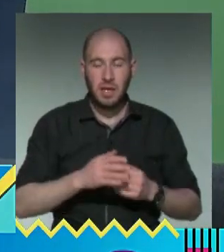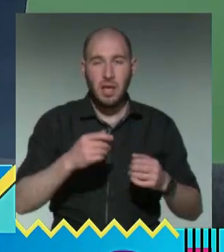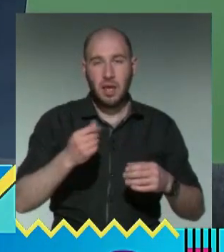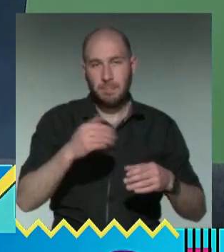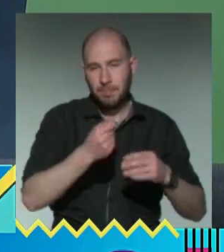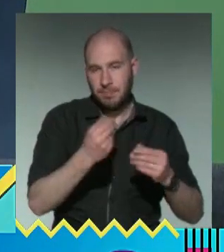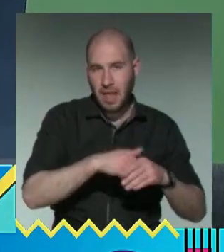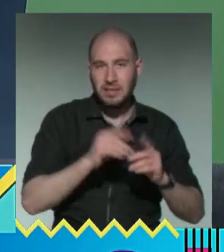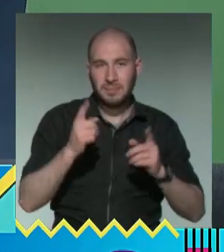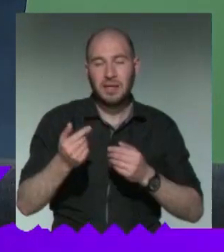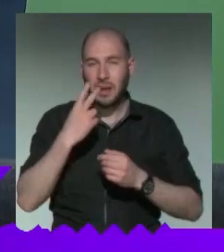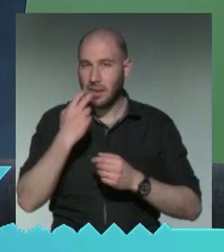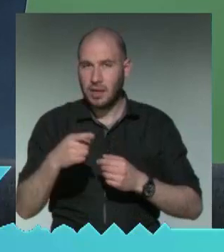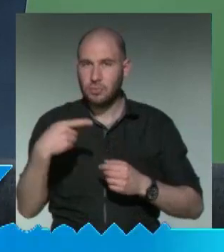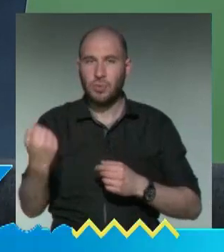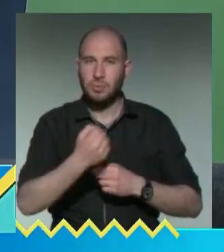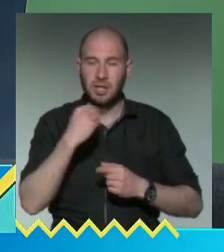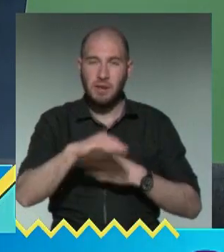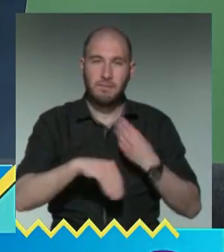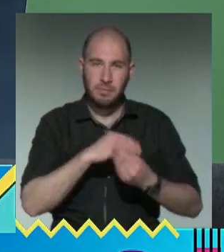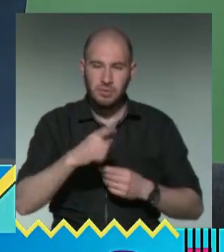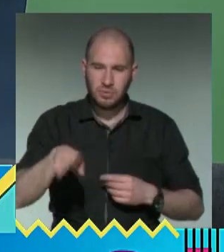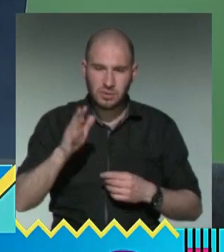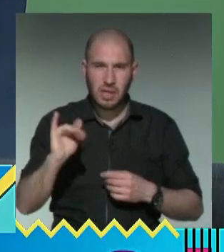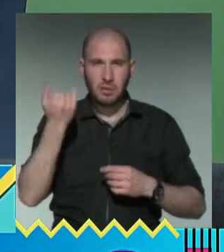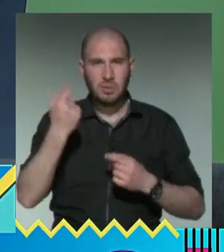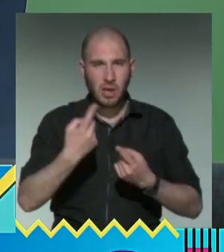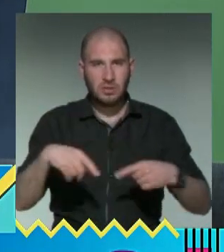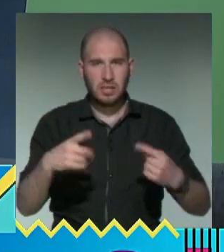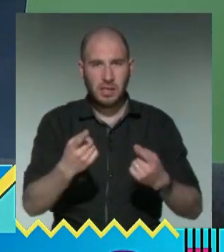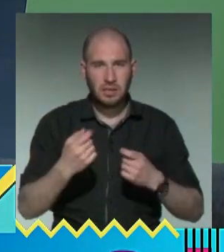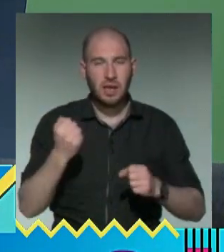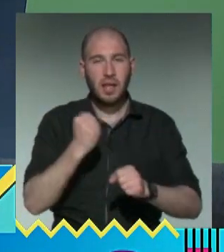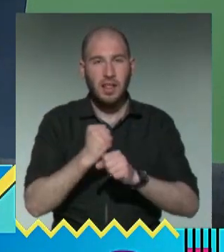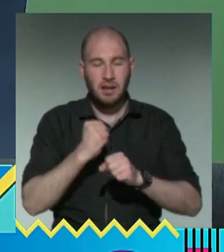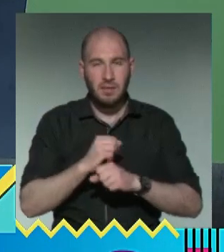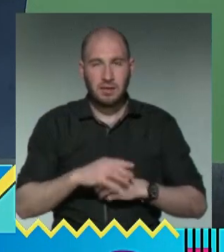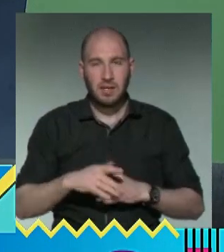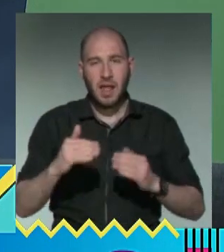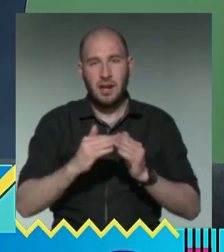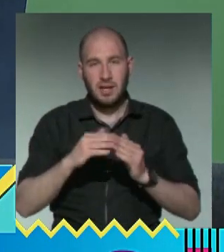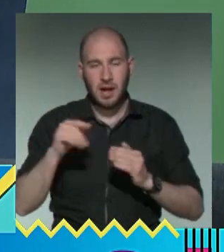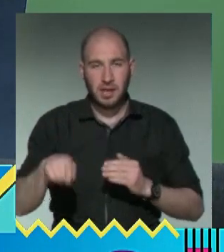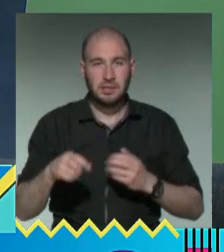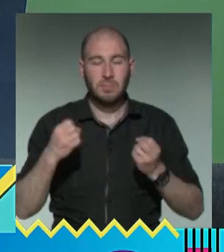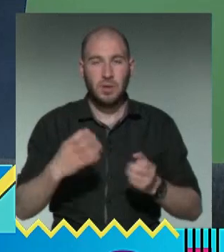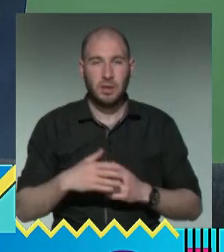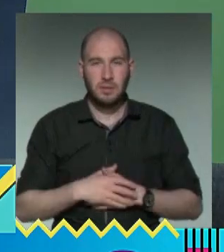como energía, y eso también es muy importante, y que las familias empiecen a dar cuenta de la necesidad de que se trabaje esto desde la casa,